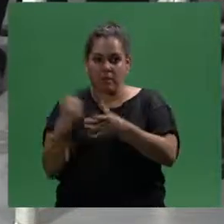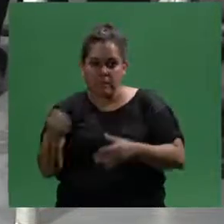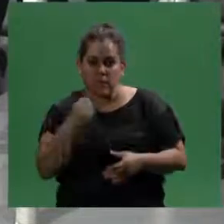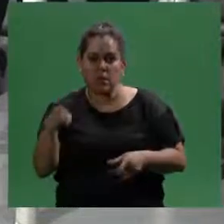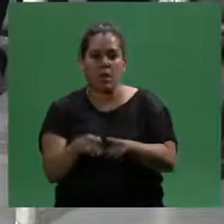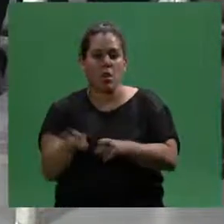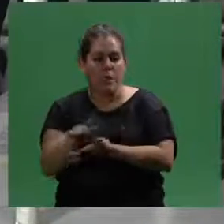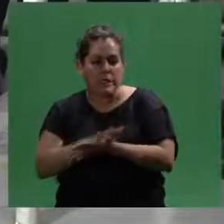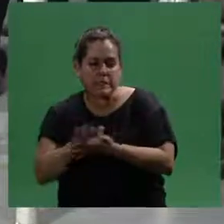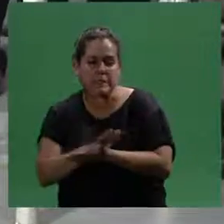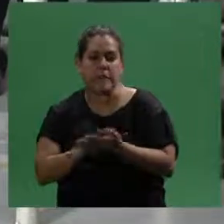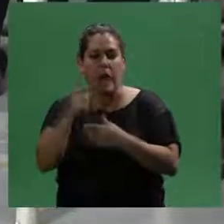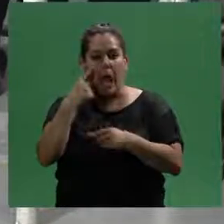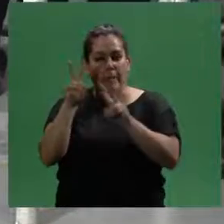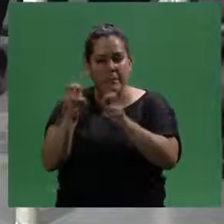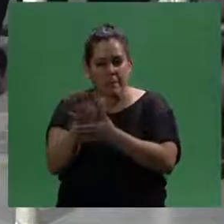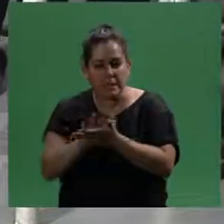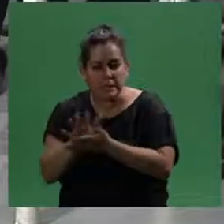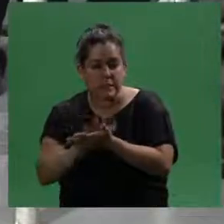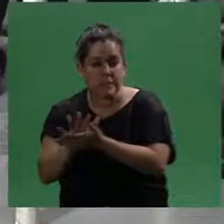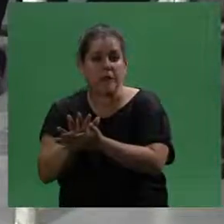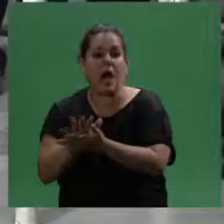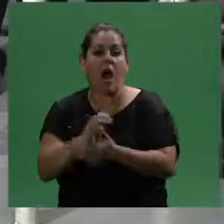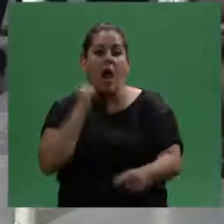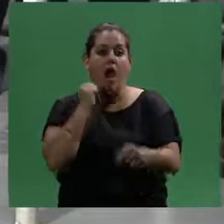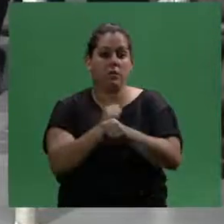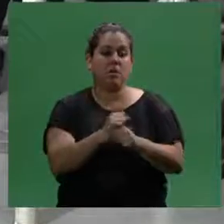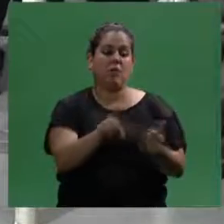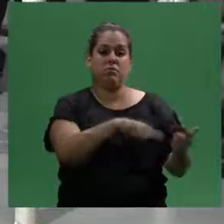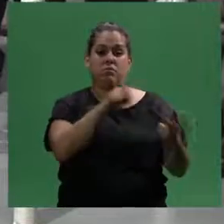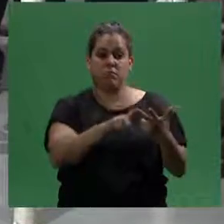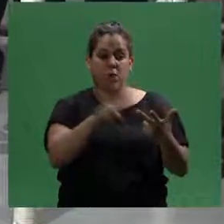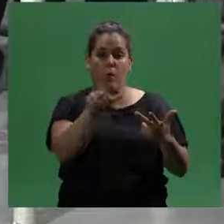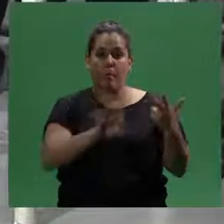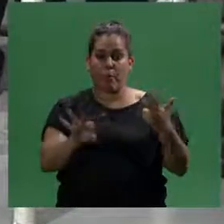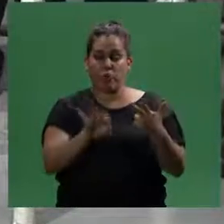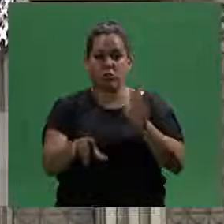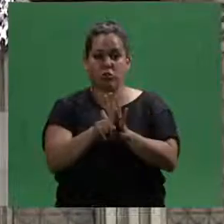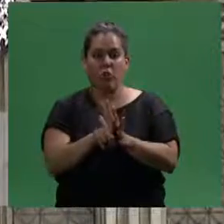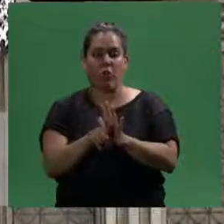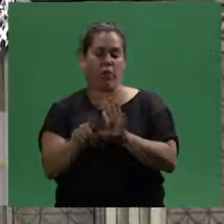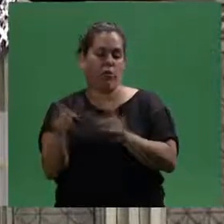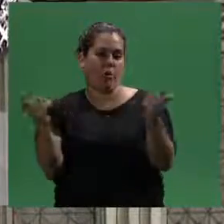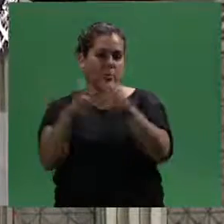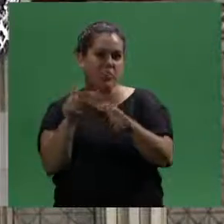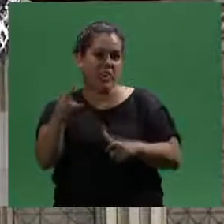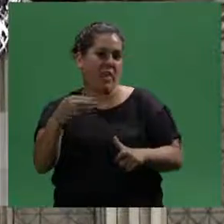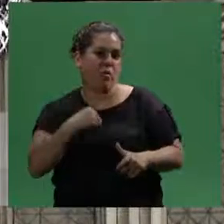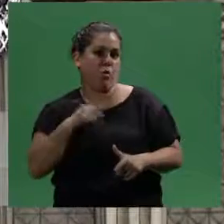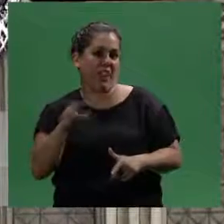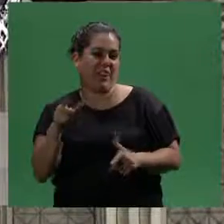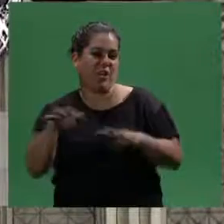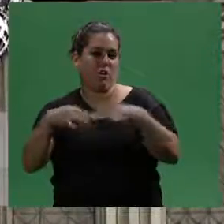expidiéndose, resolviendo sobre un tema. Mientras que reservamos para los proyectos de declaración las expresiones de voluntad de la Cámara,